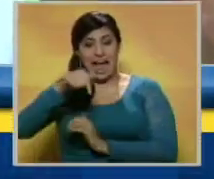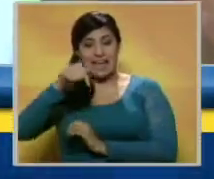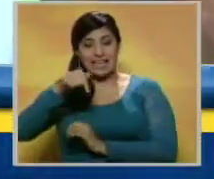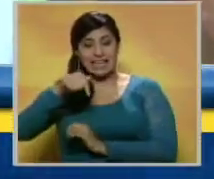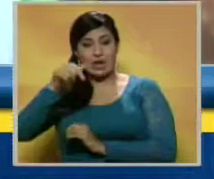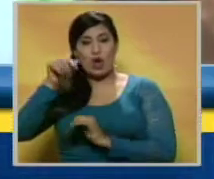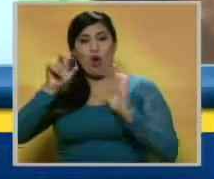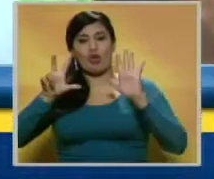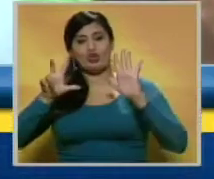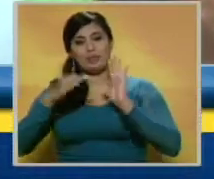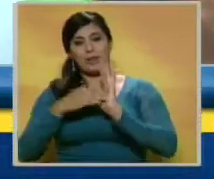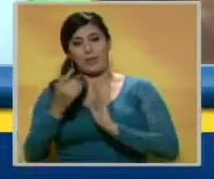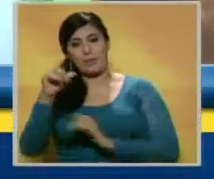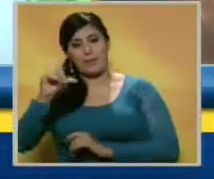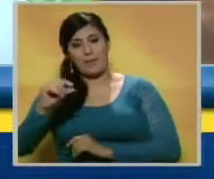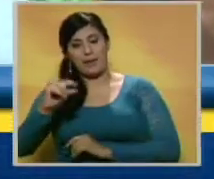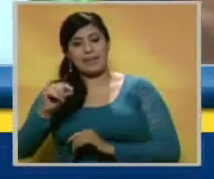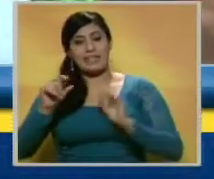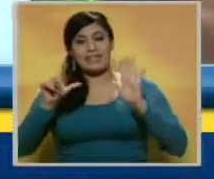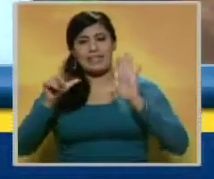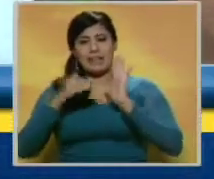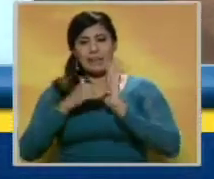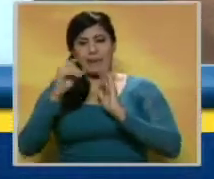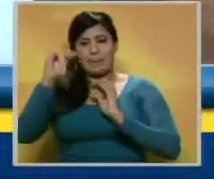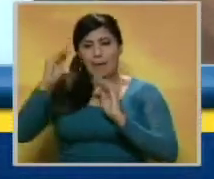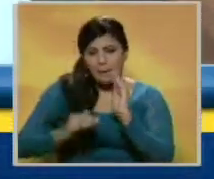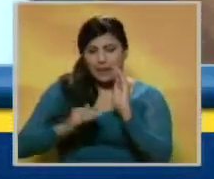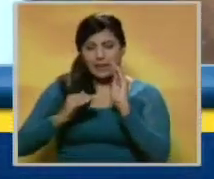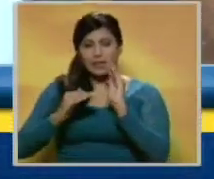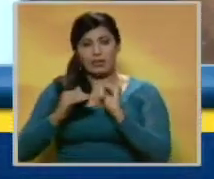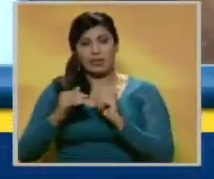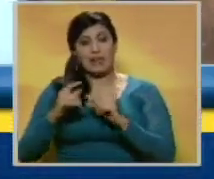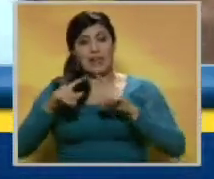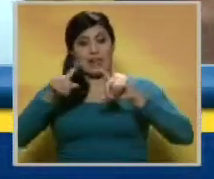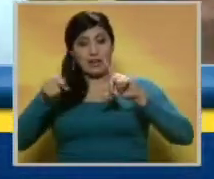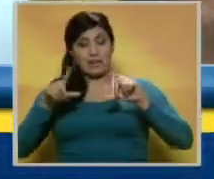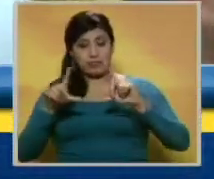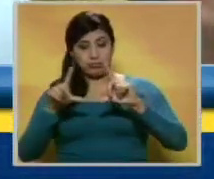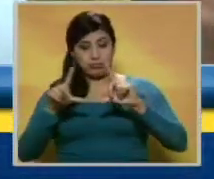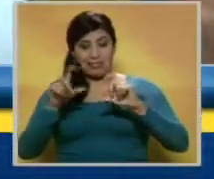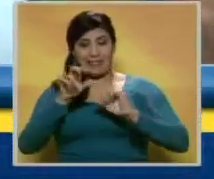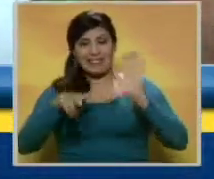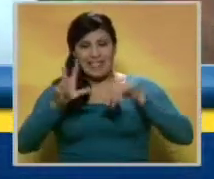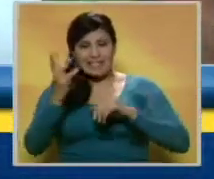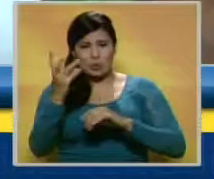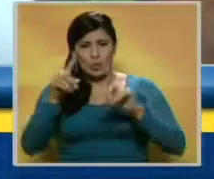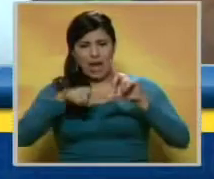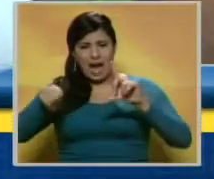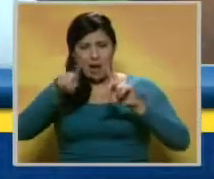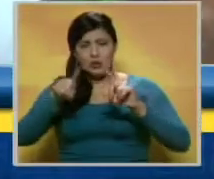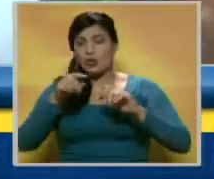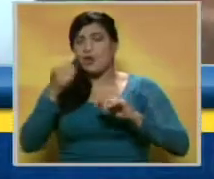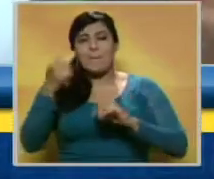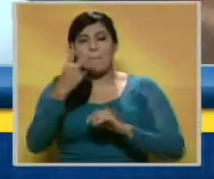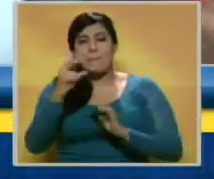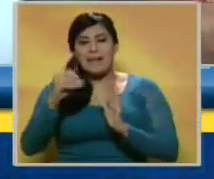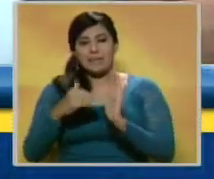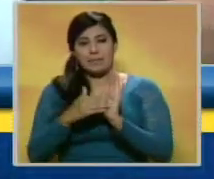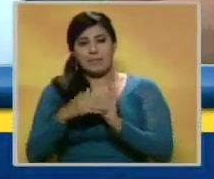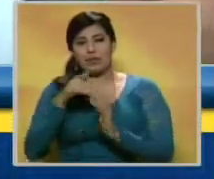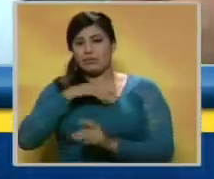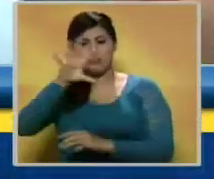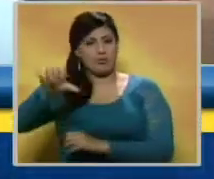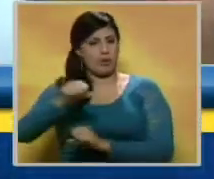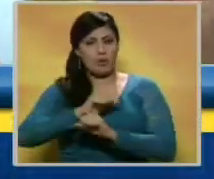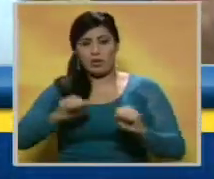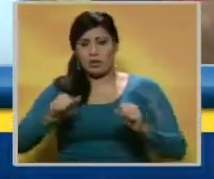Acá está en 8 mil, en 7 mil y piquito. El 13 está en 20 mil. Entonces, concha, uno hace porque lo que uno va a comprar, uno ya